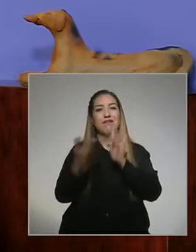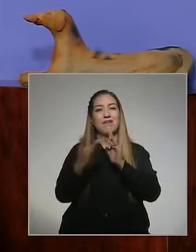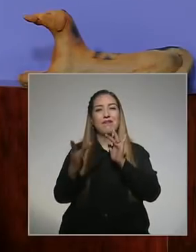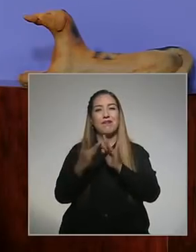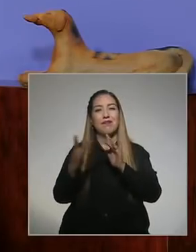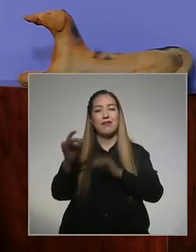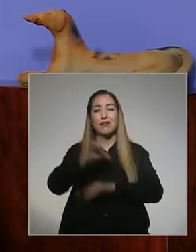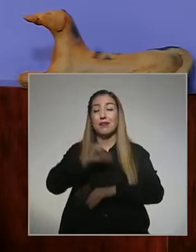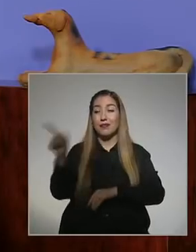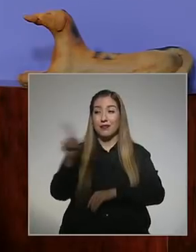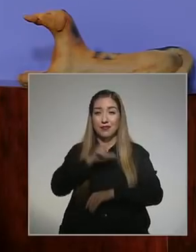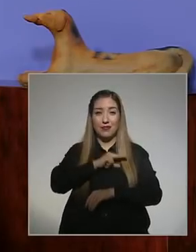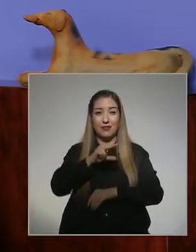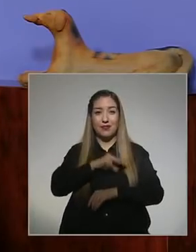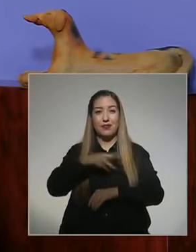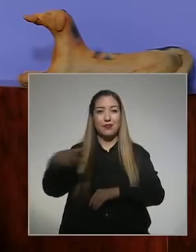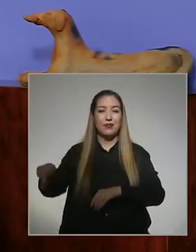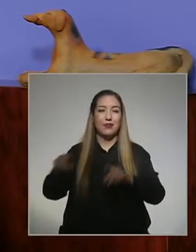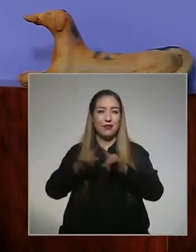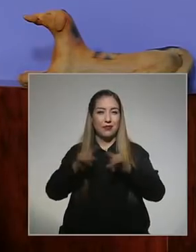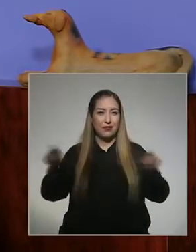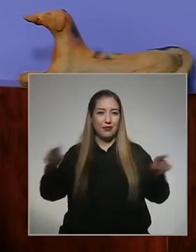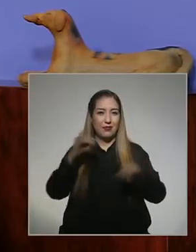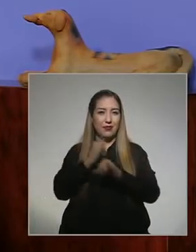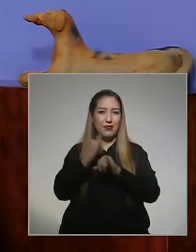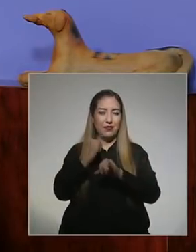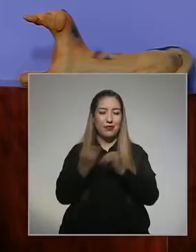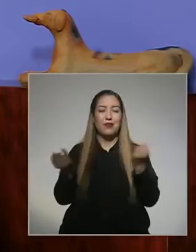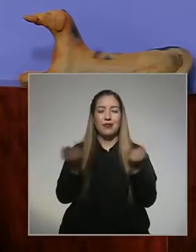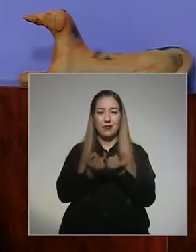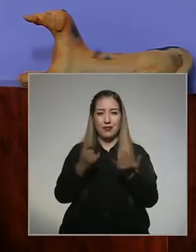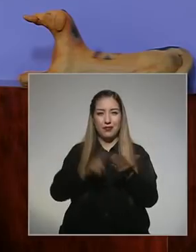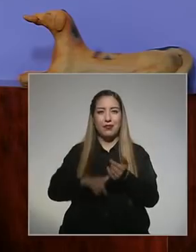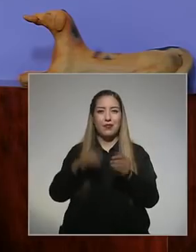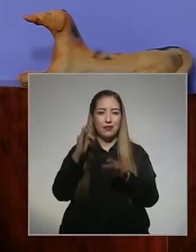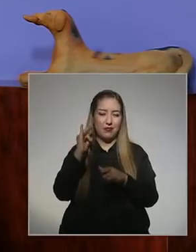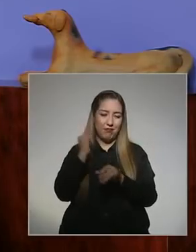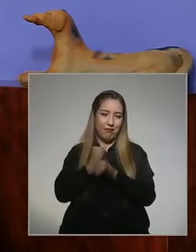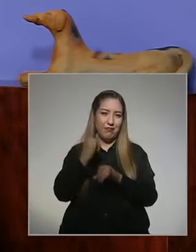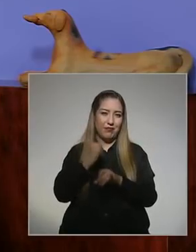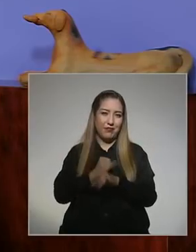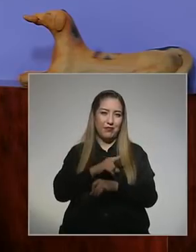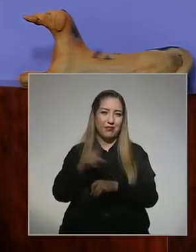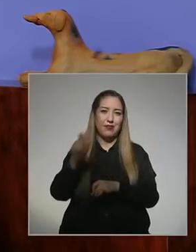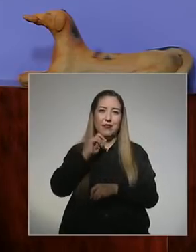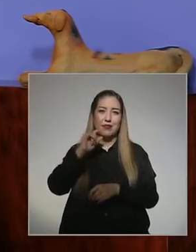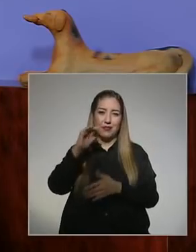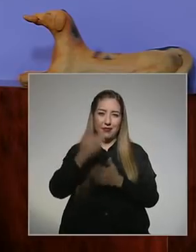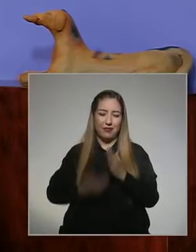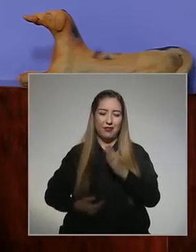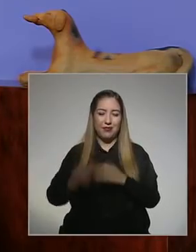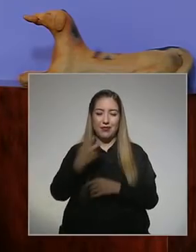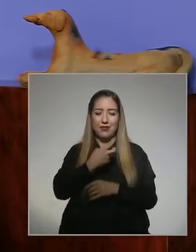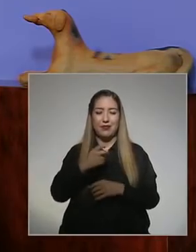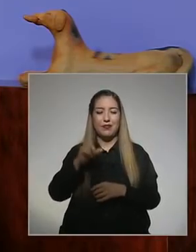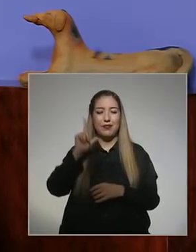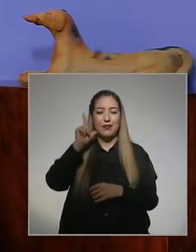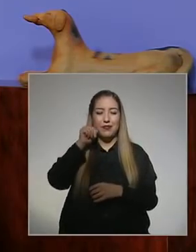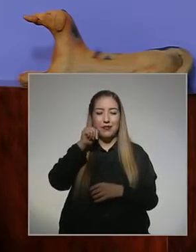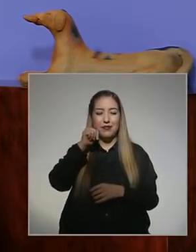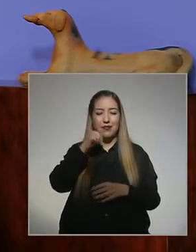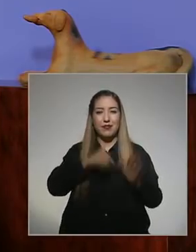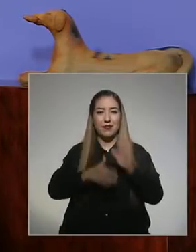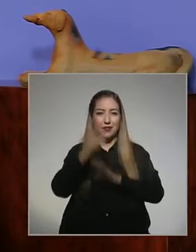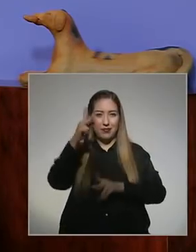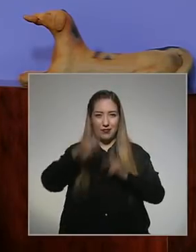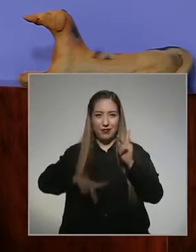especialista nos comentó, su sitio lo pueden encontrar en nuestras redes sociales y ahí el contrato que prometió darnos mañana. Vamos a un